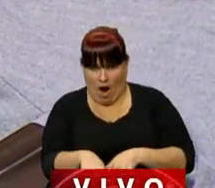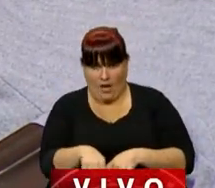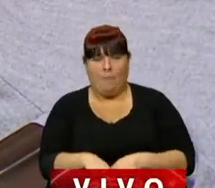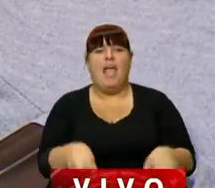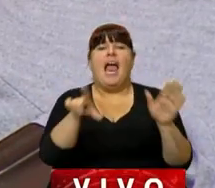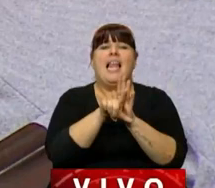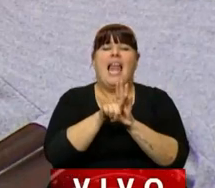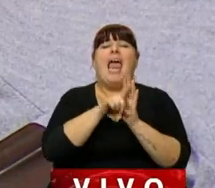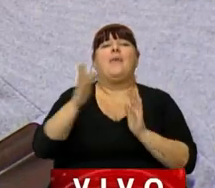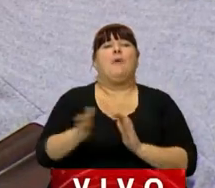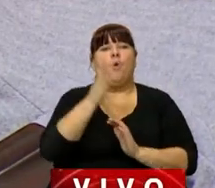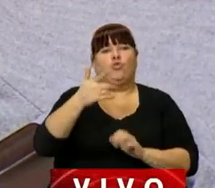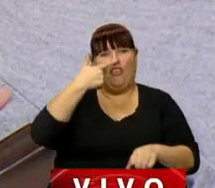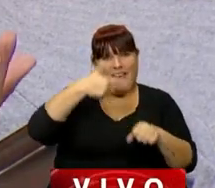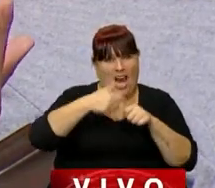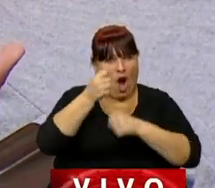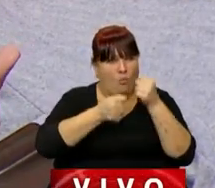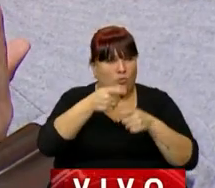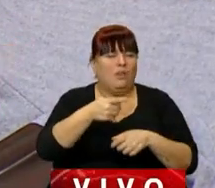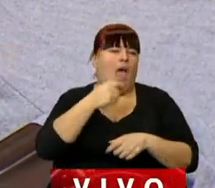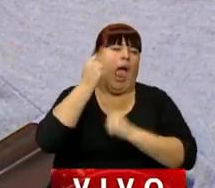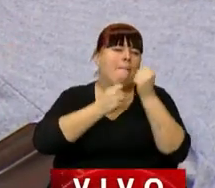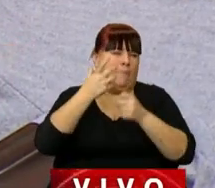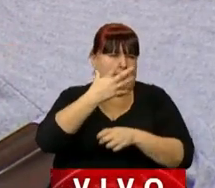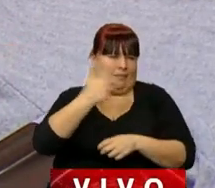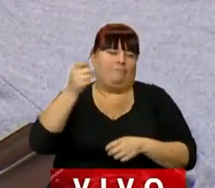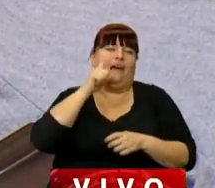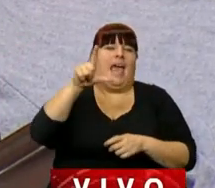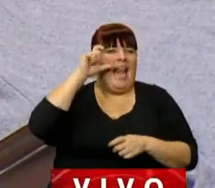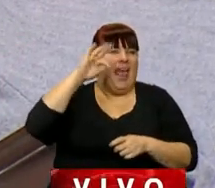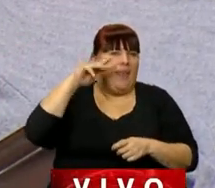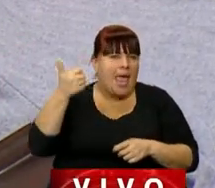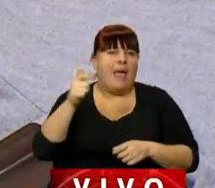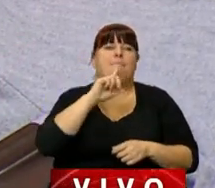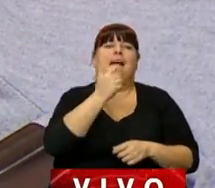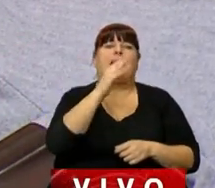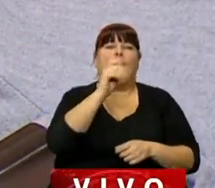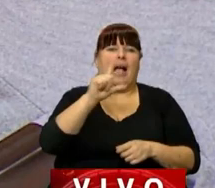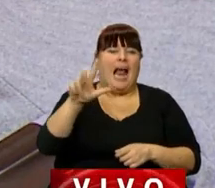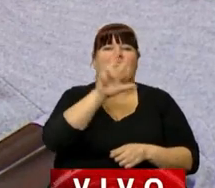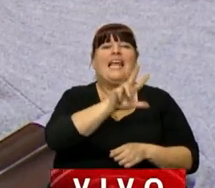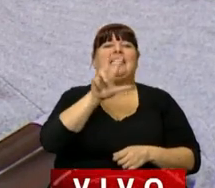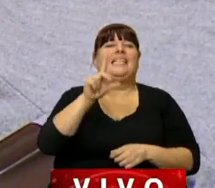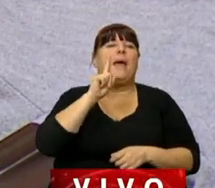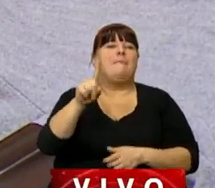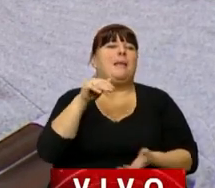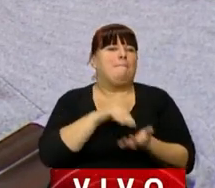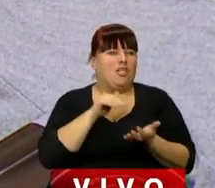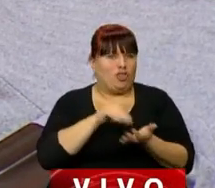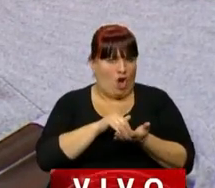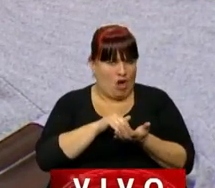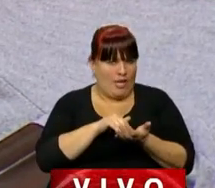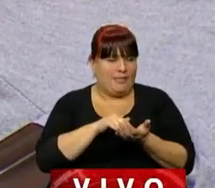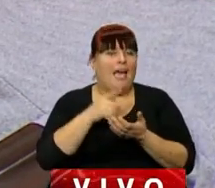producción de uso de biocombustible que se benefician grandes empresas como ledesma y tabacal 33.000 millones